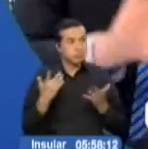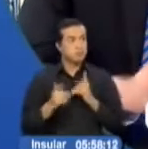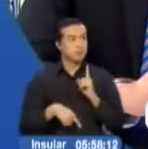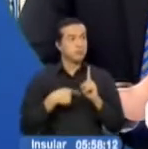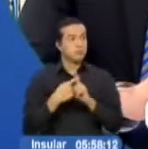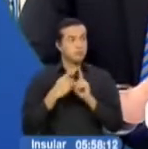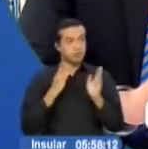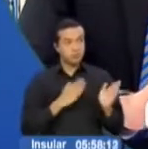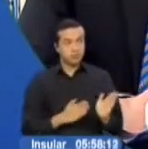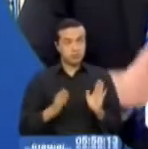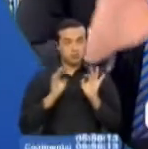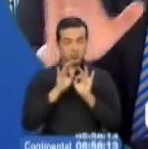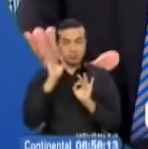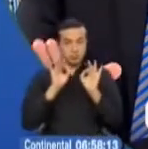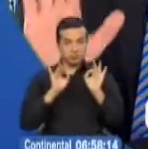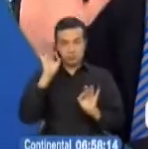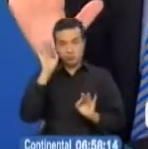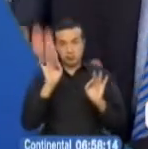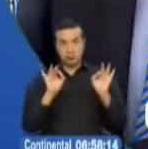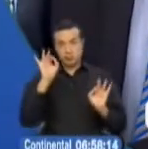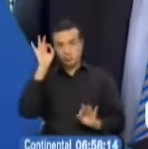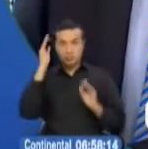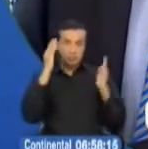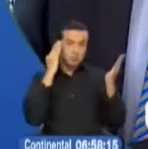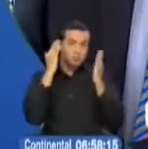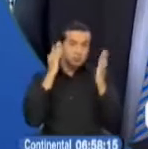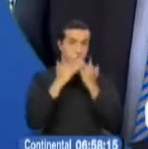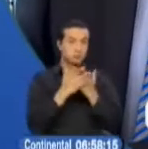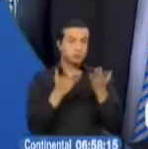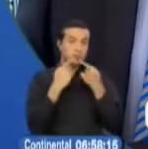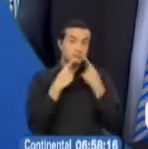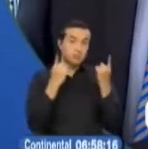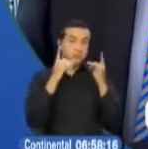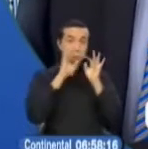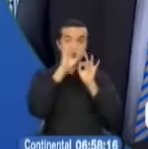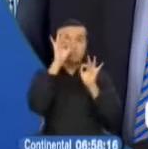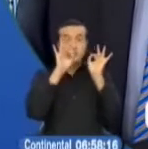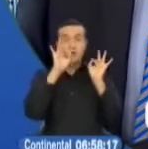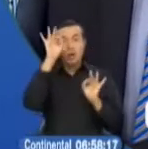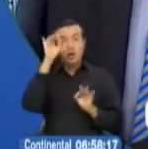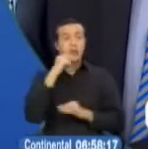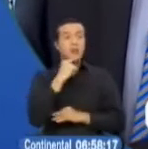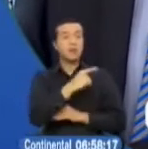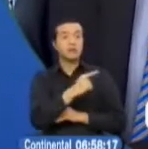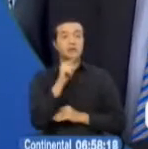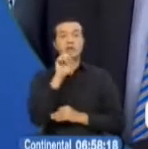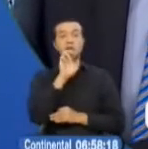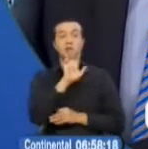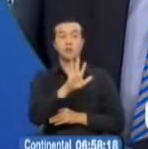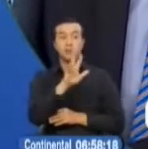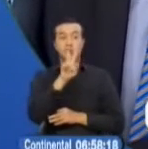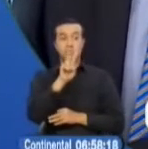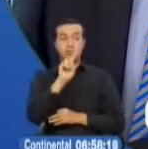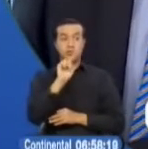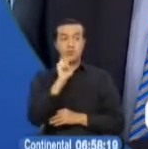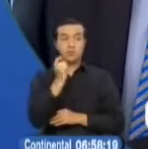adicionalmente, de acuerdo a las estadísticas, habría que contrastar, dicen las estadísticas que generan el